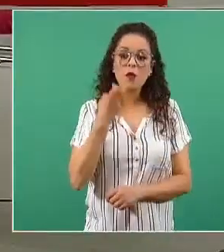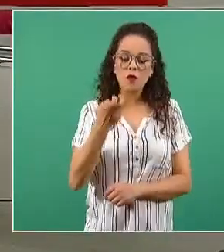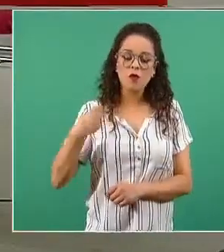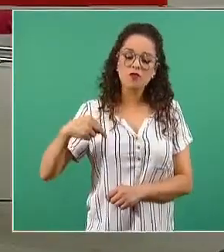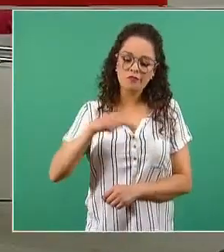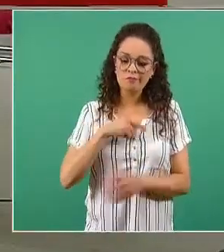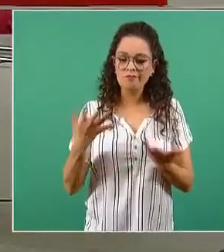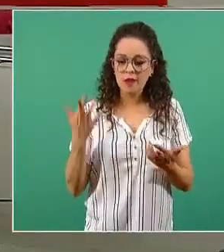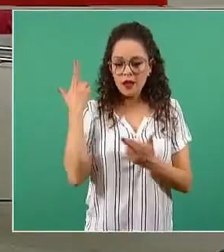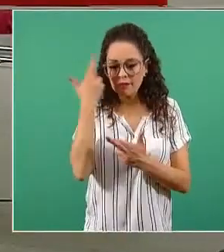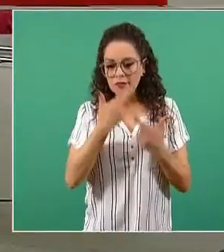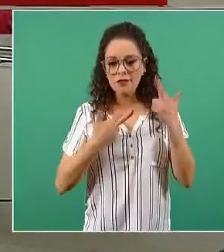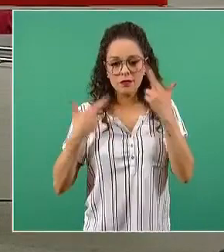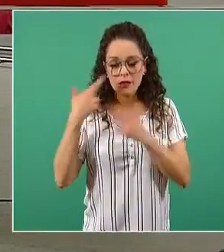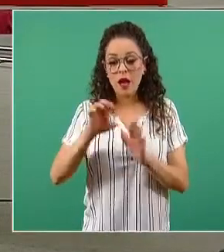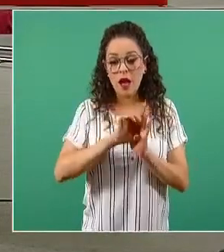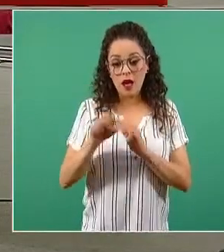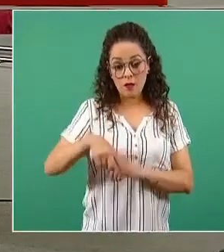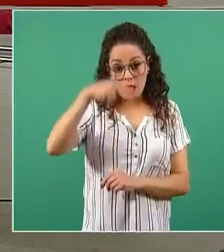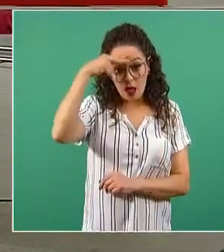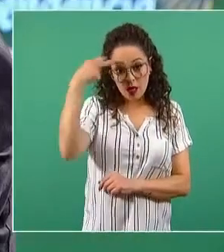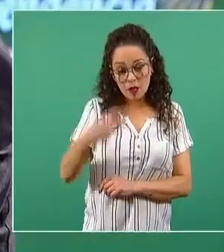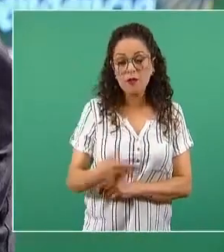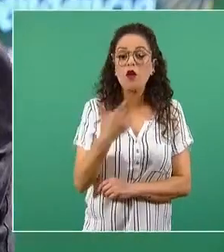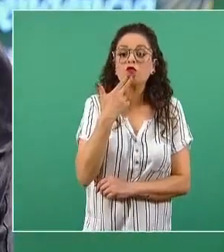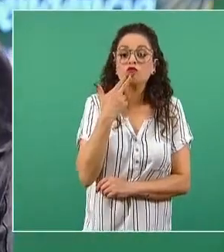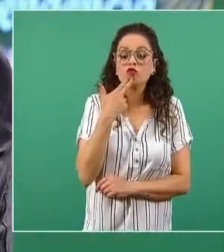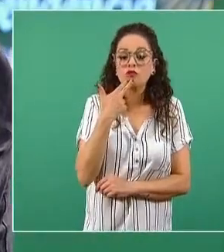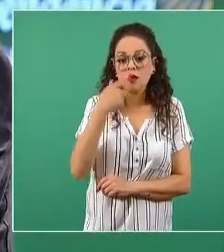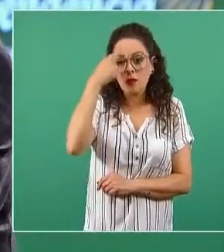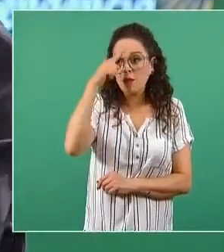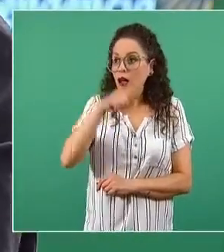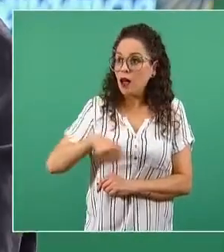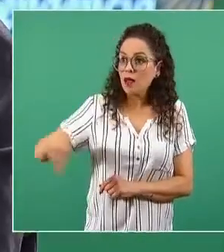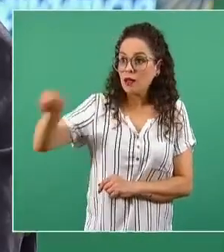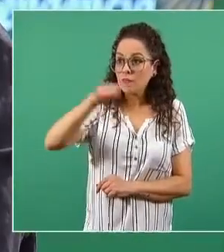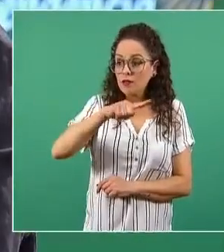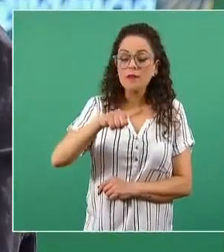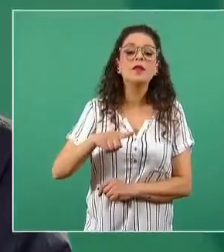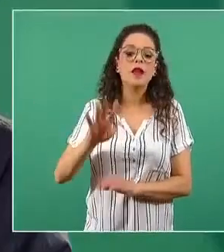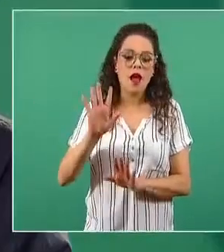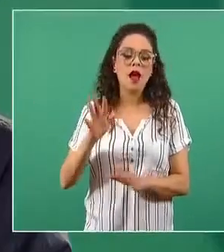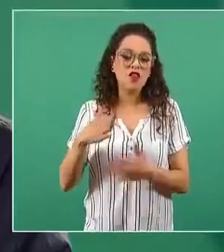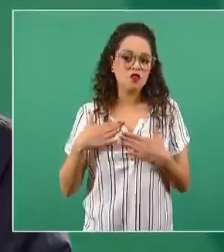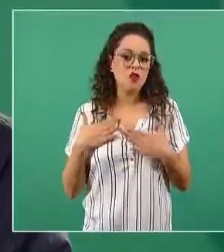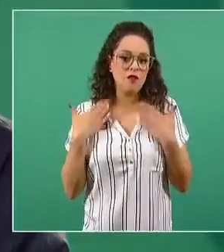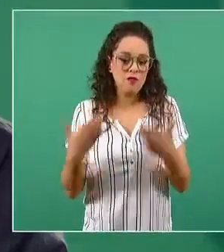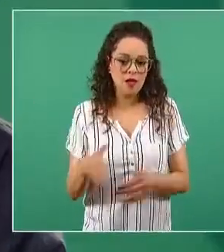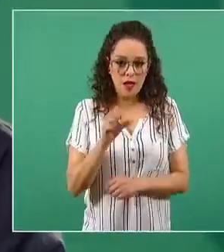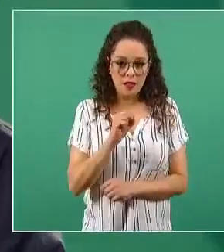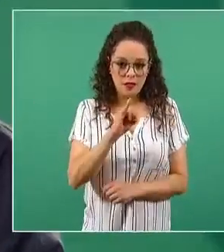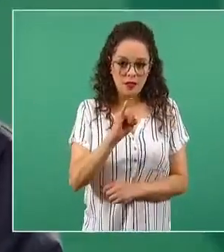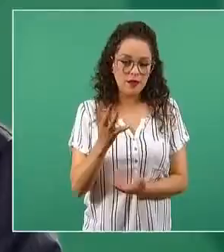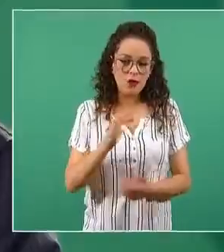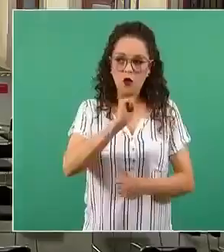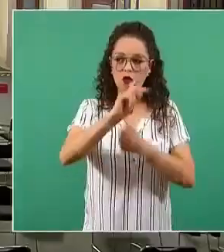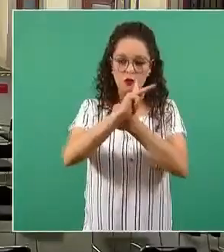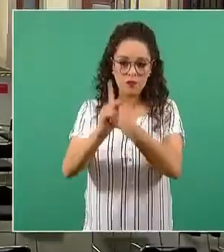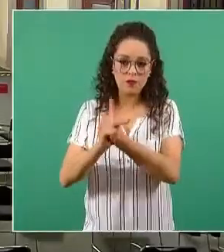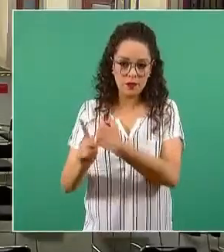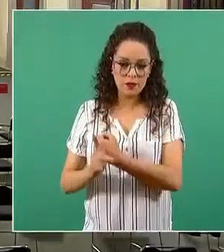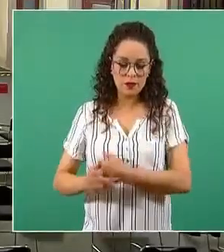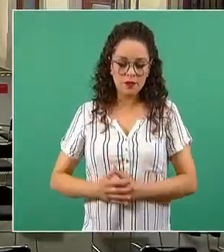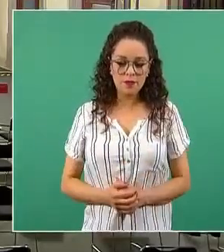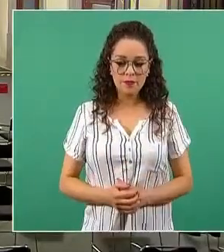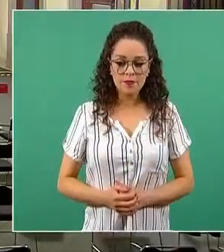y el ejemplo de México sirvió a la confianza de las agencias de regulación sanitaria de otros países.